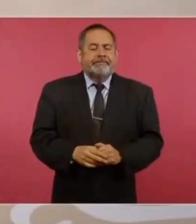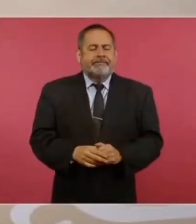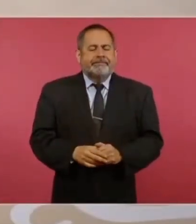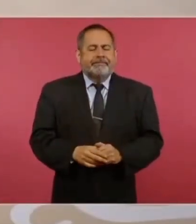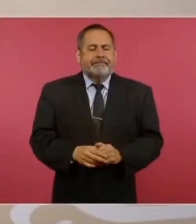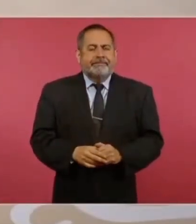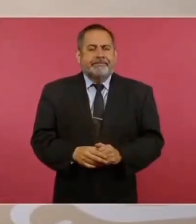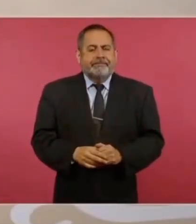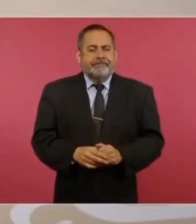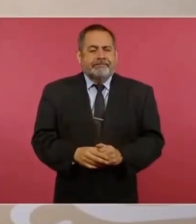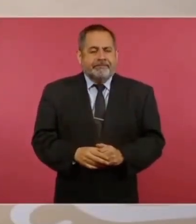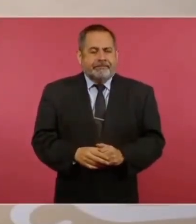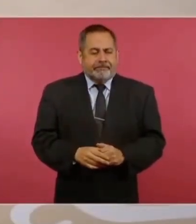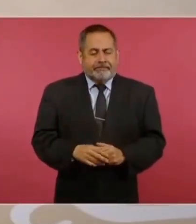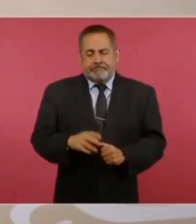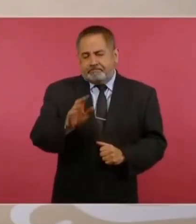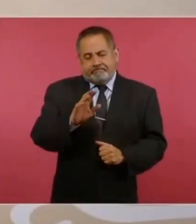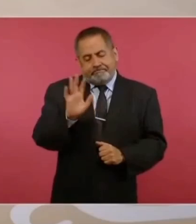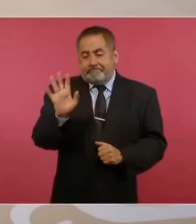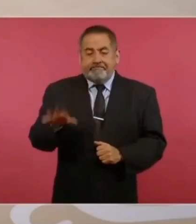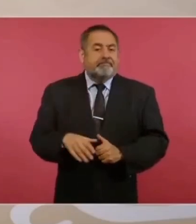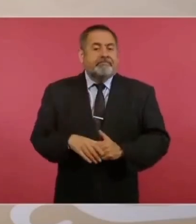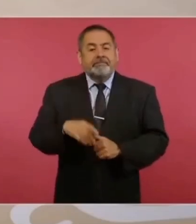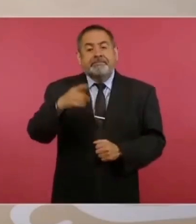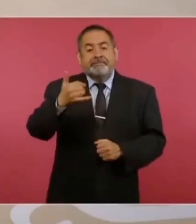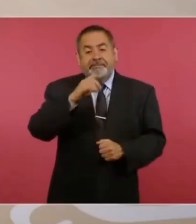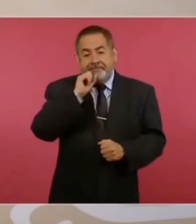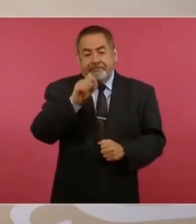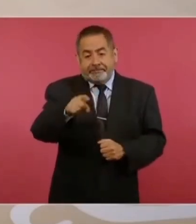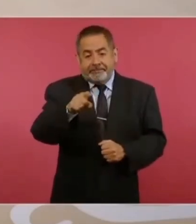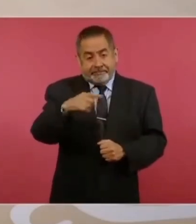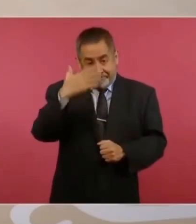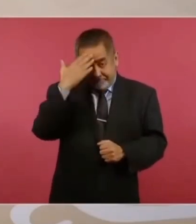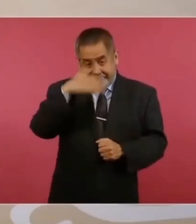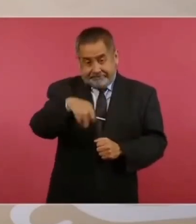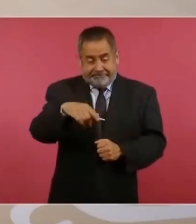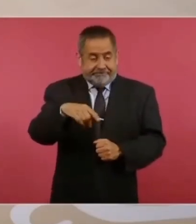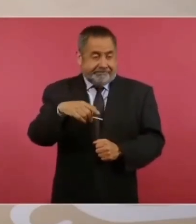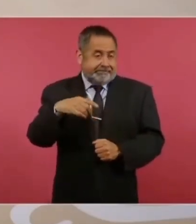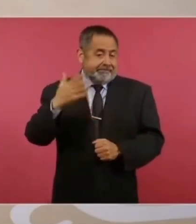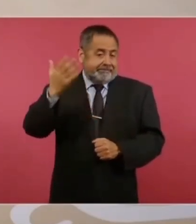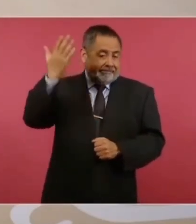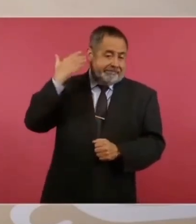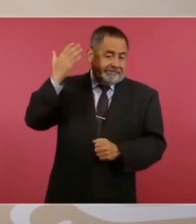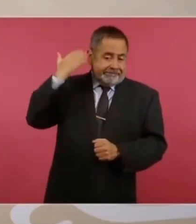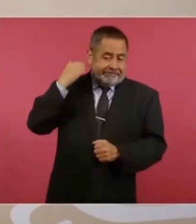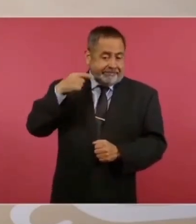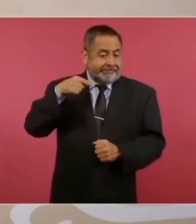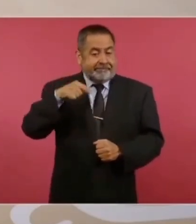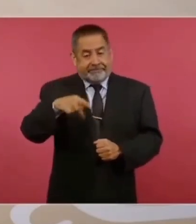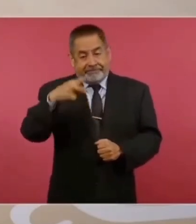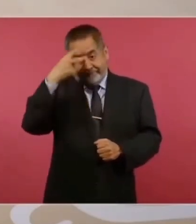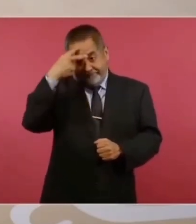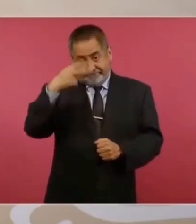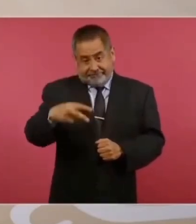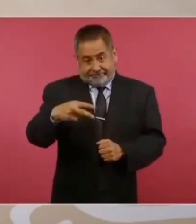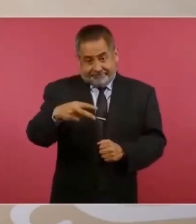pero ya México además tenía una fama de ser de los países